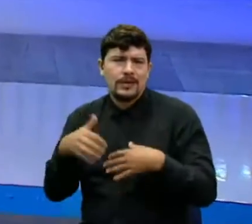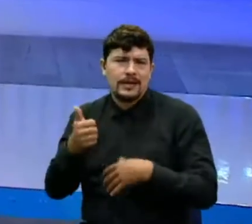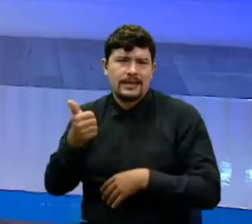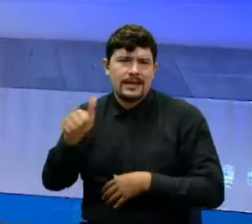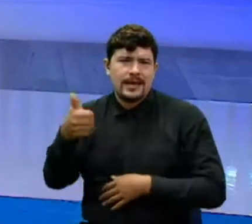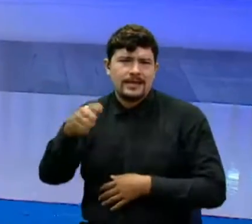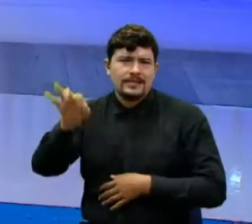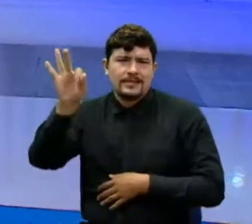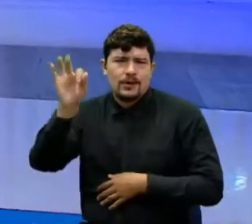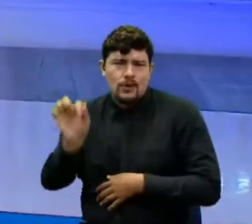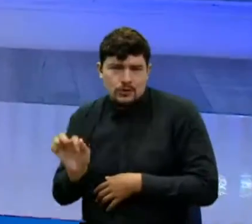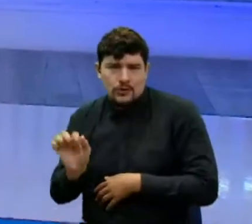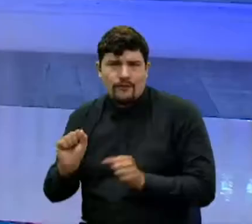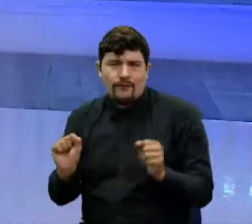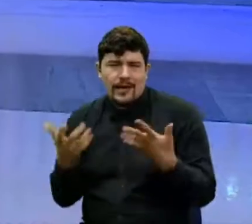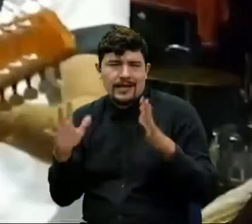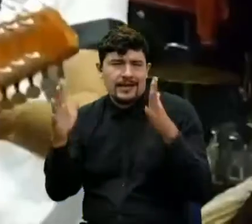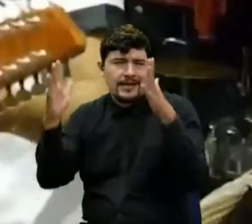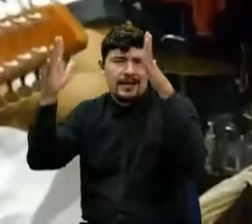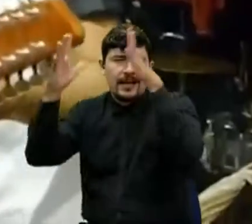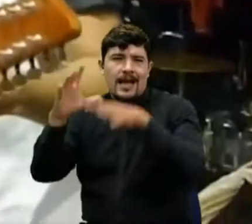de Carranga para el Gran Santander.